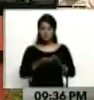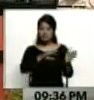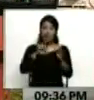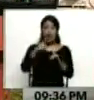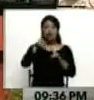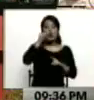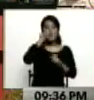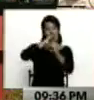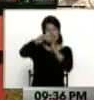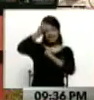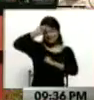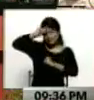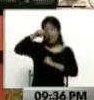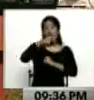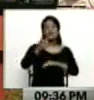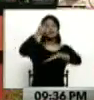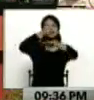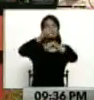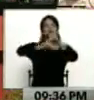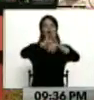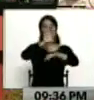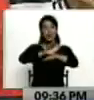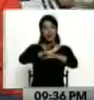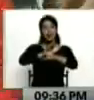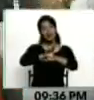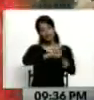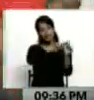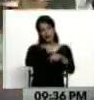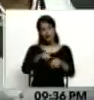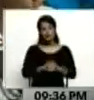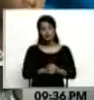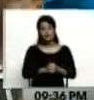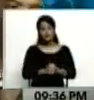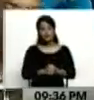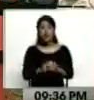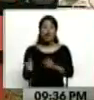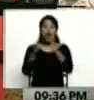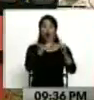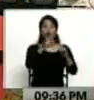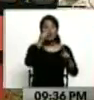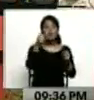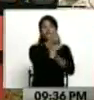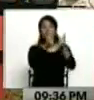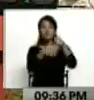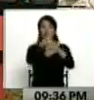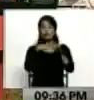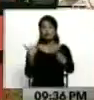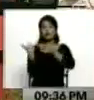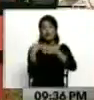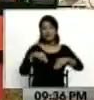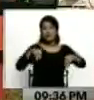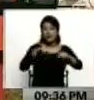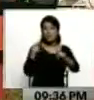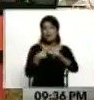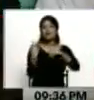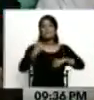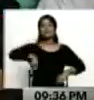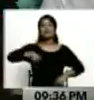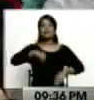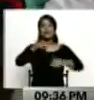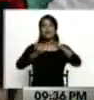Daniela ponte jefe del gobierno del capital presente José Ávila viceministro de tierra y presidente del